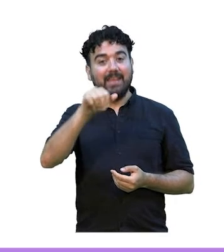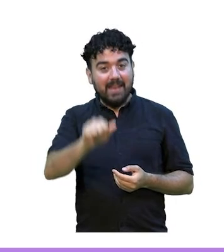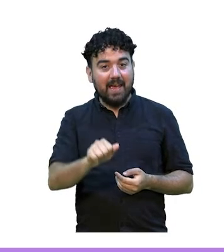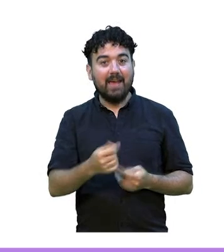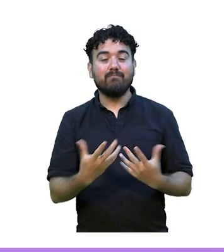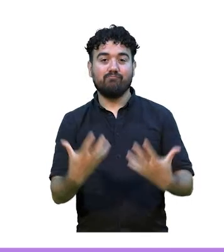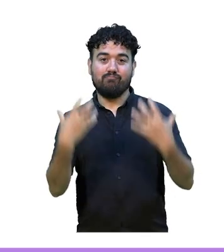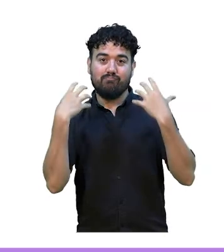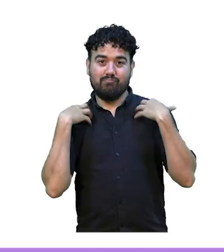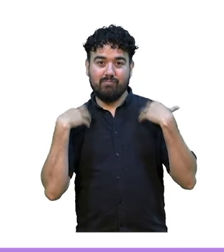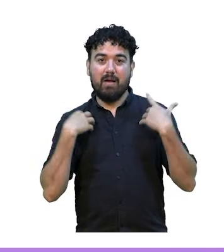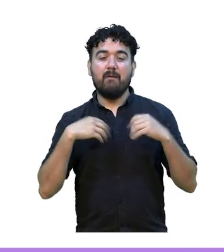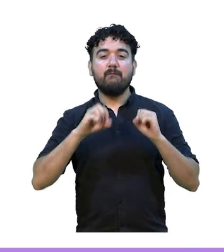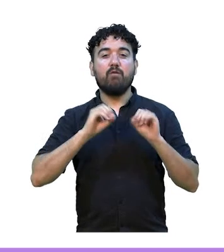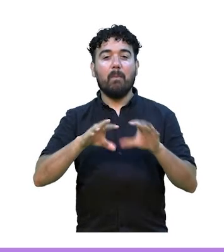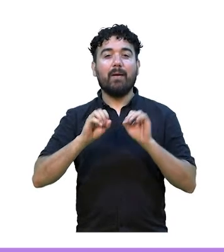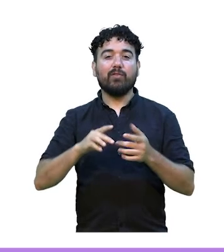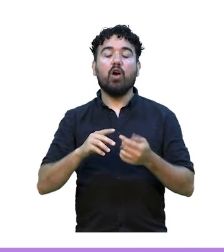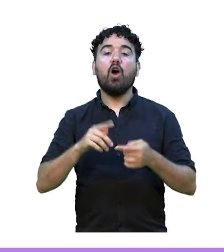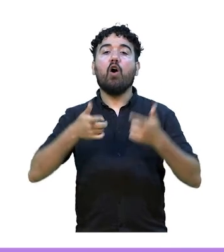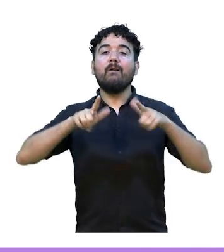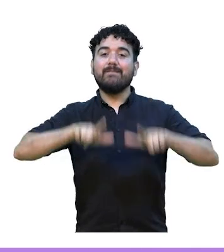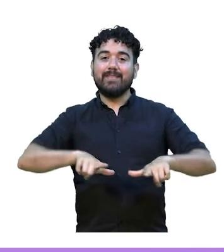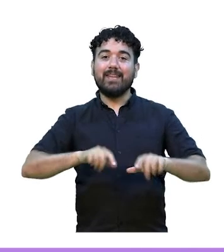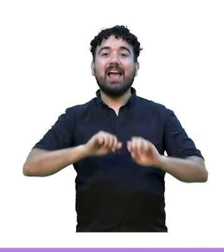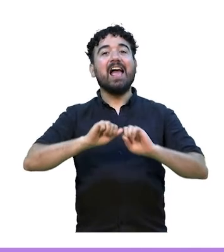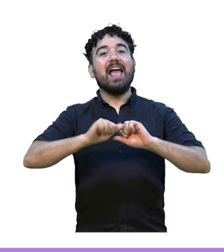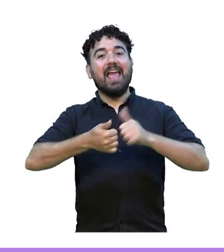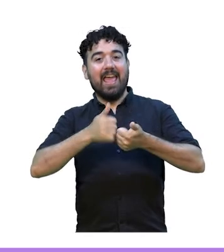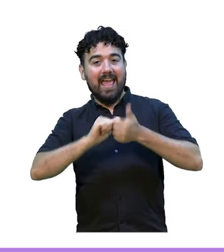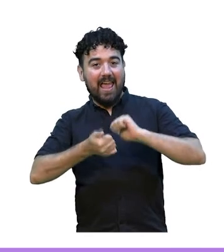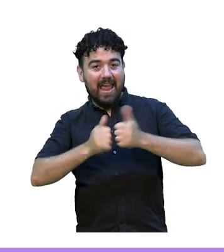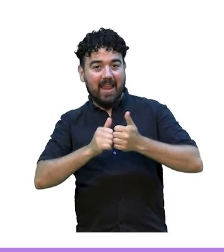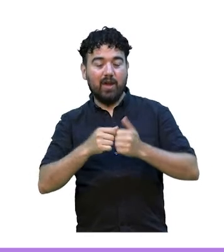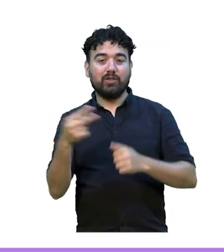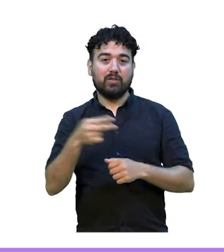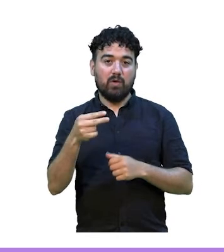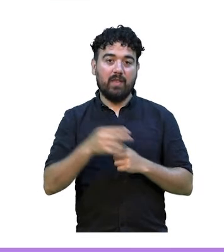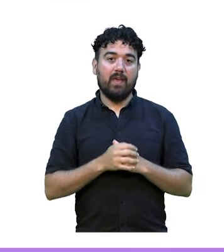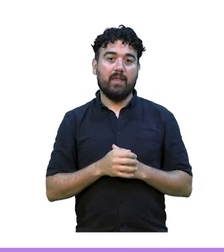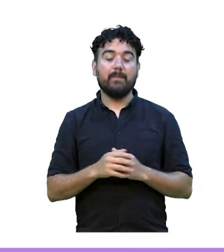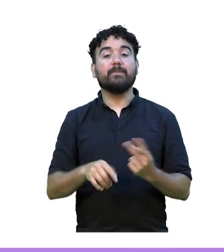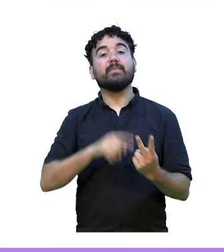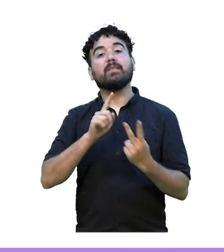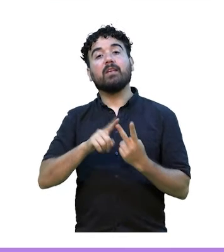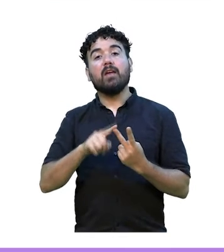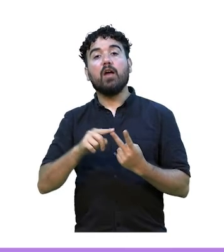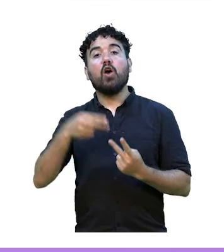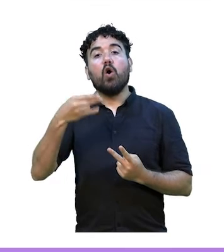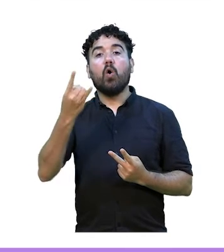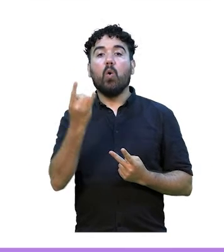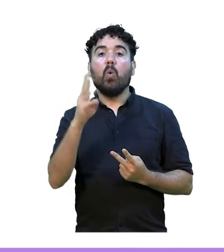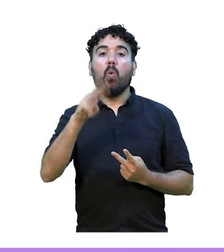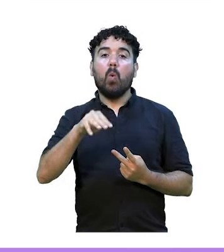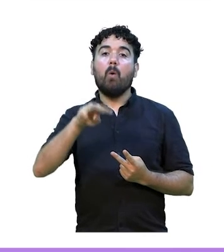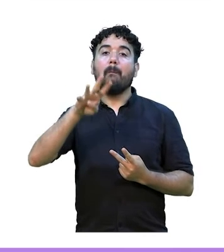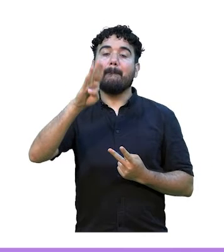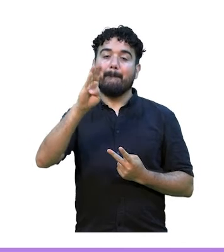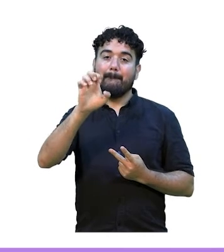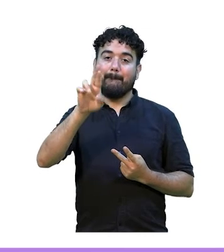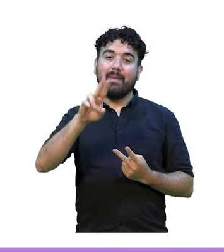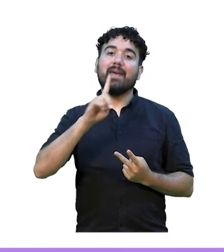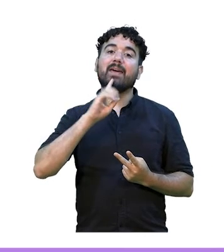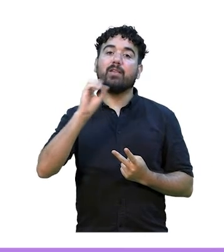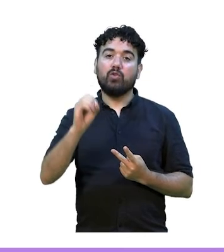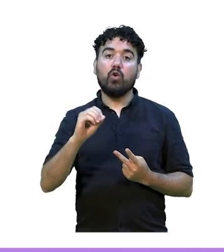Valentina Rota Hernández, encargada del área de formación de la Oficina de Género y Sexualidades, y Humberto Abarca Paniagua,